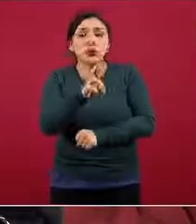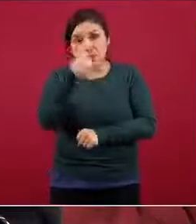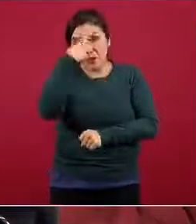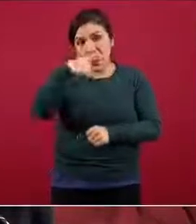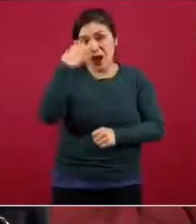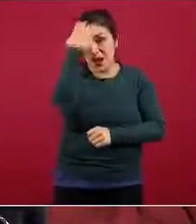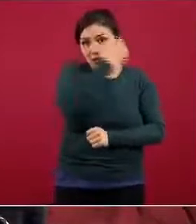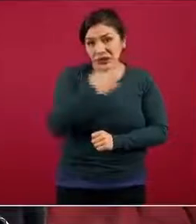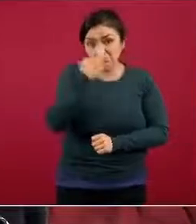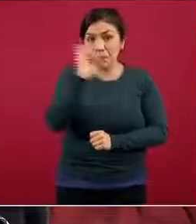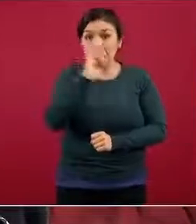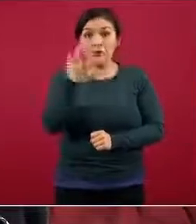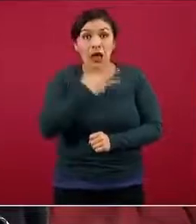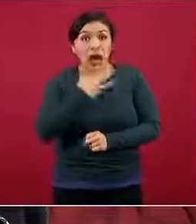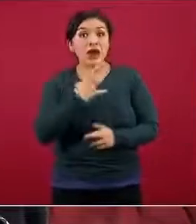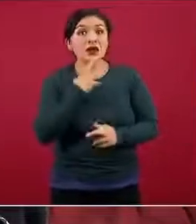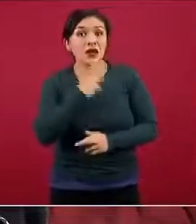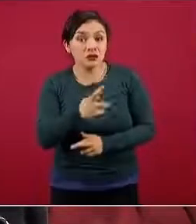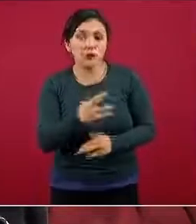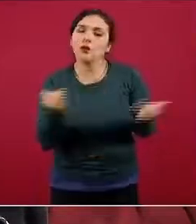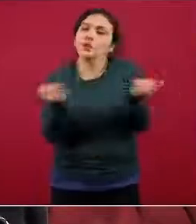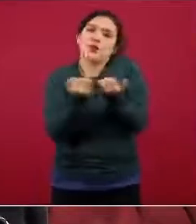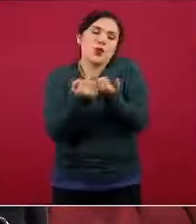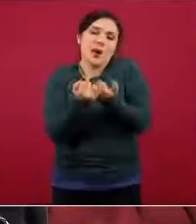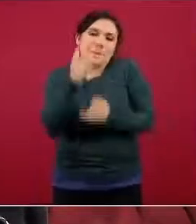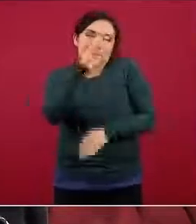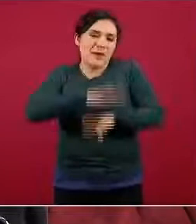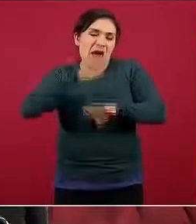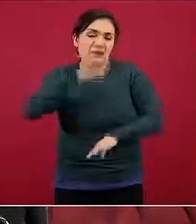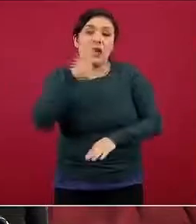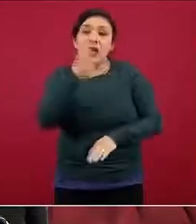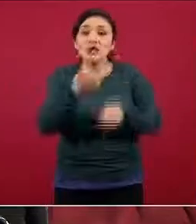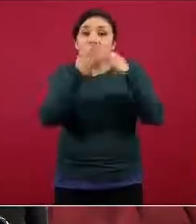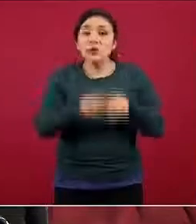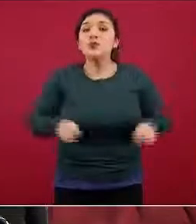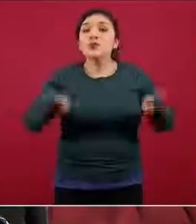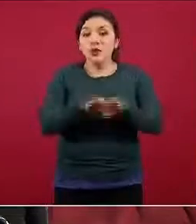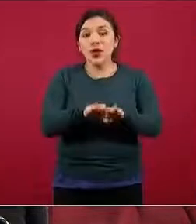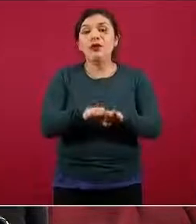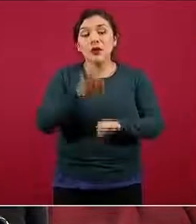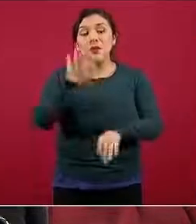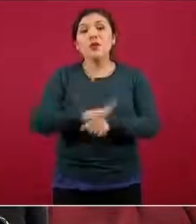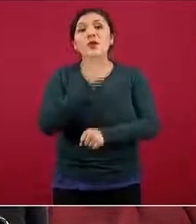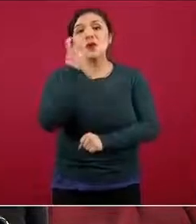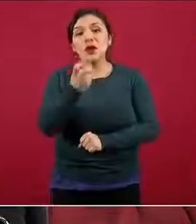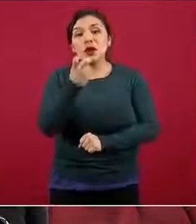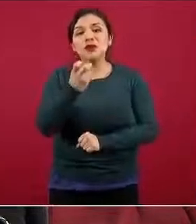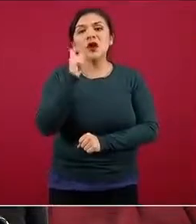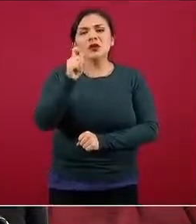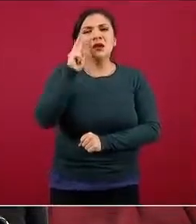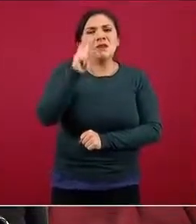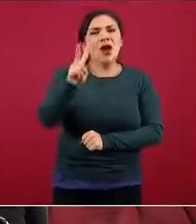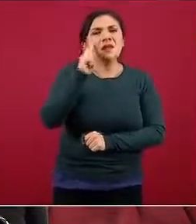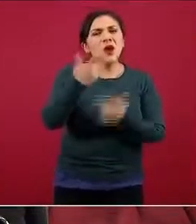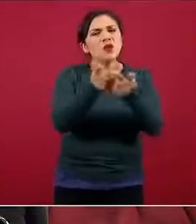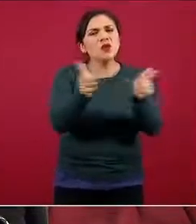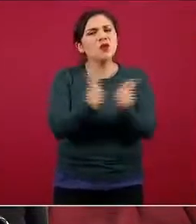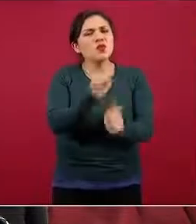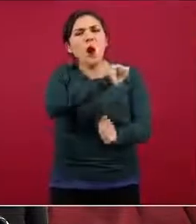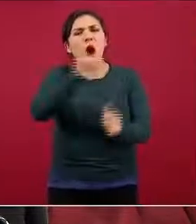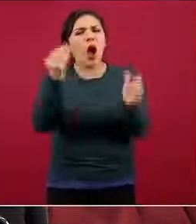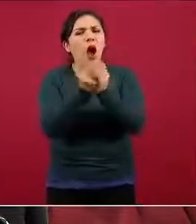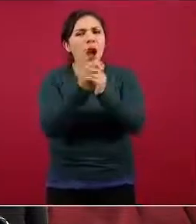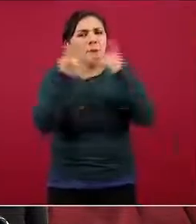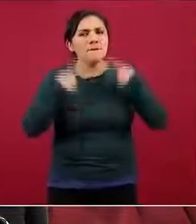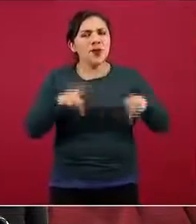Si tenemos resultados, pues también, ¿no? Entonces es muy importante y por eso aunque son un grupo de personas en los